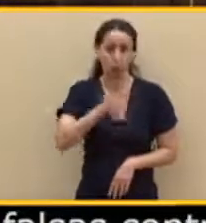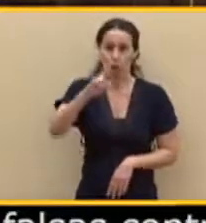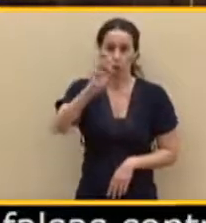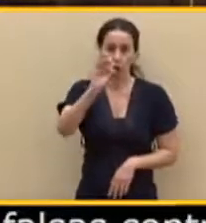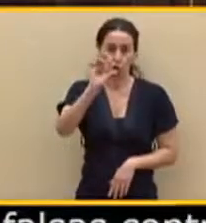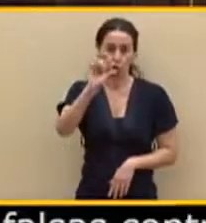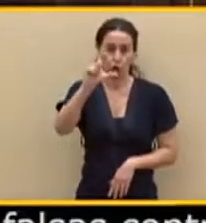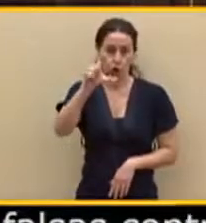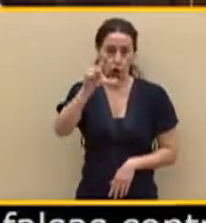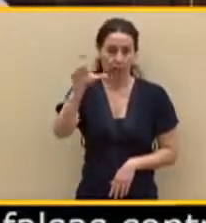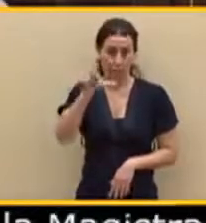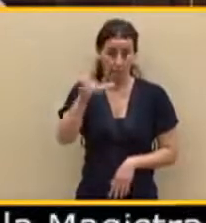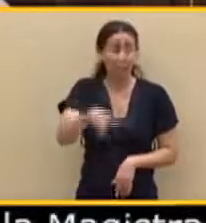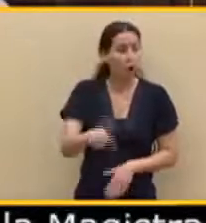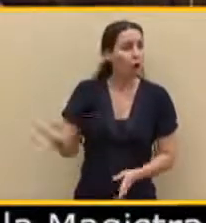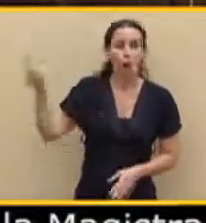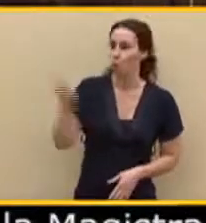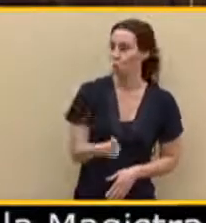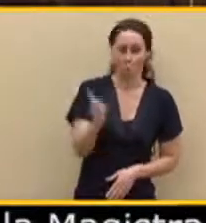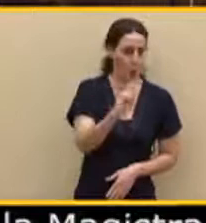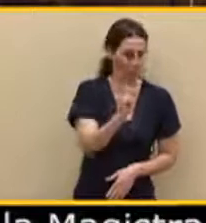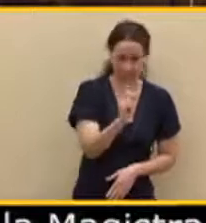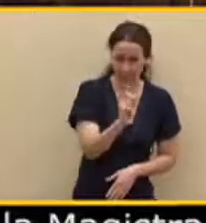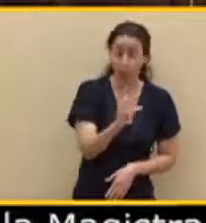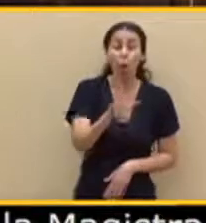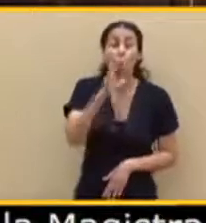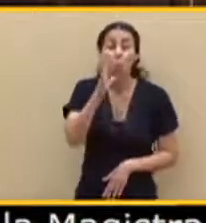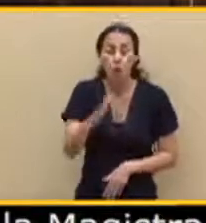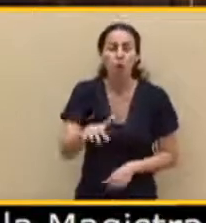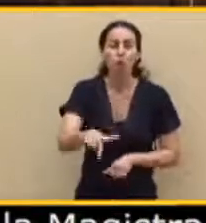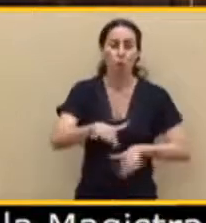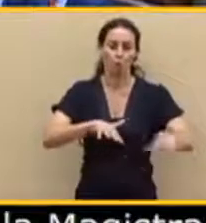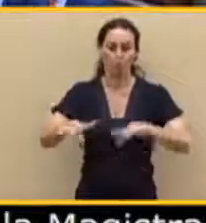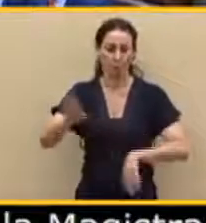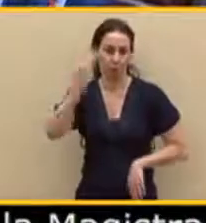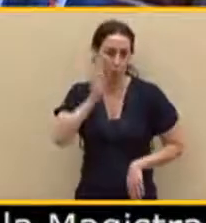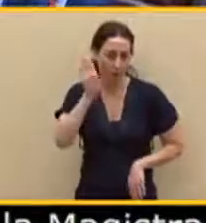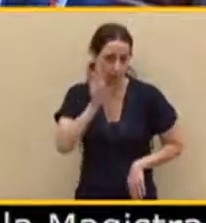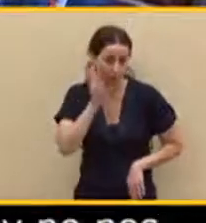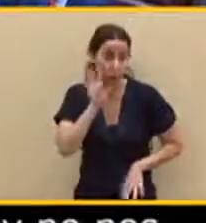nos acompaña en este hemiciclo por la acción mafiosa del señor Soria.